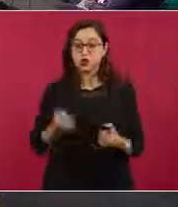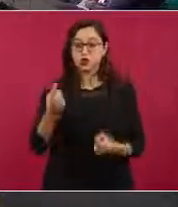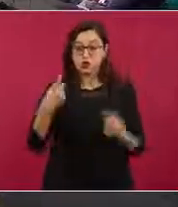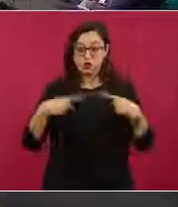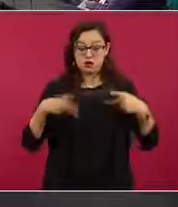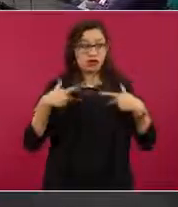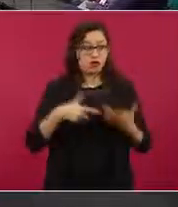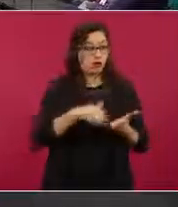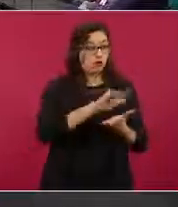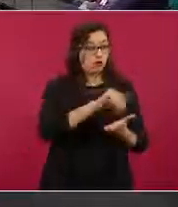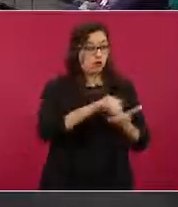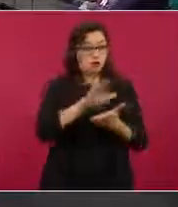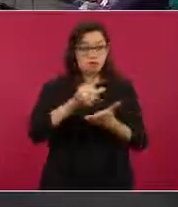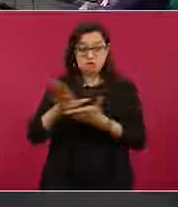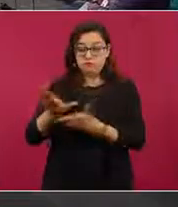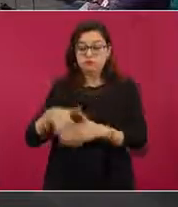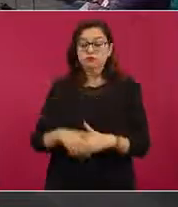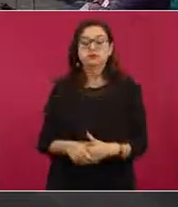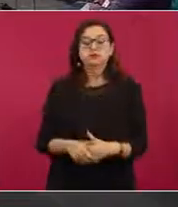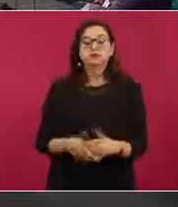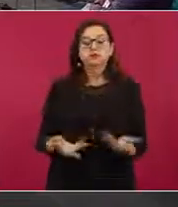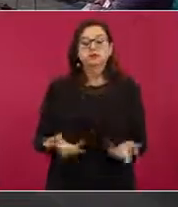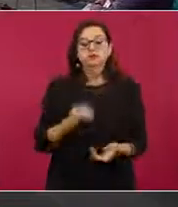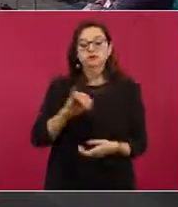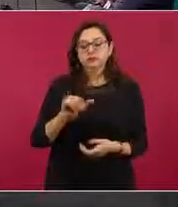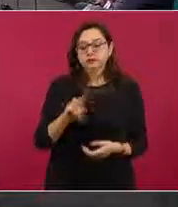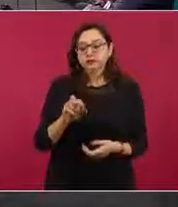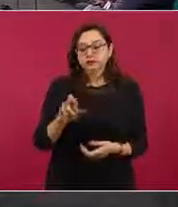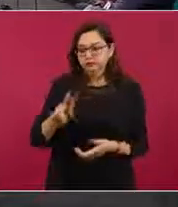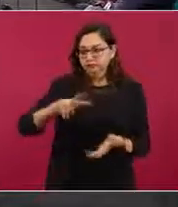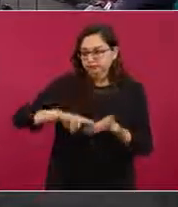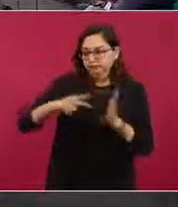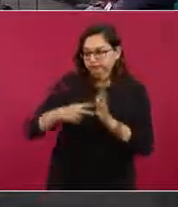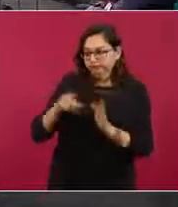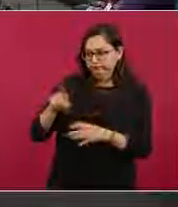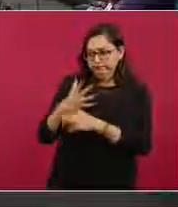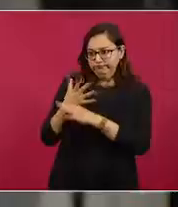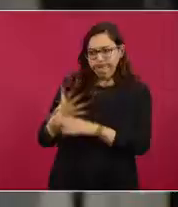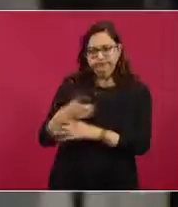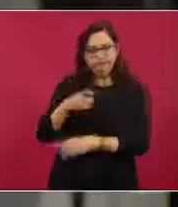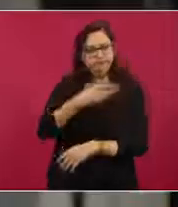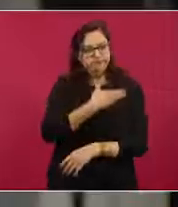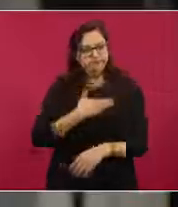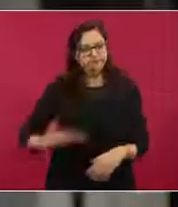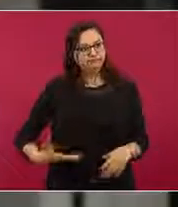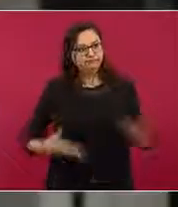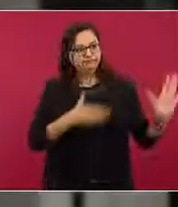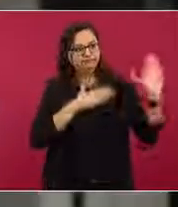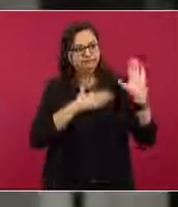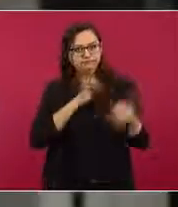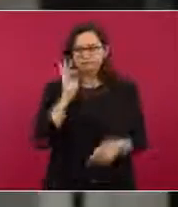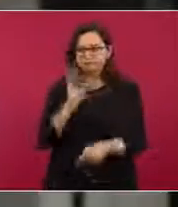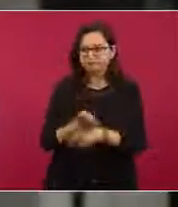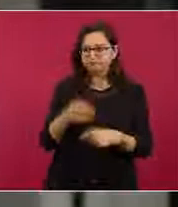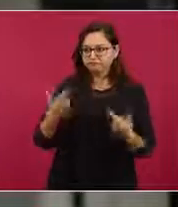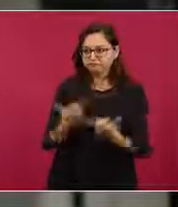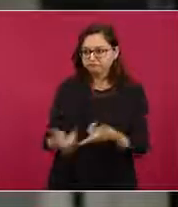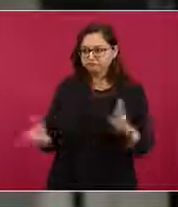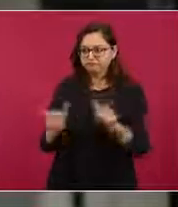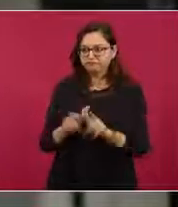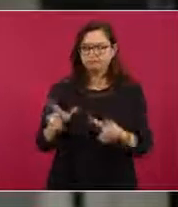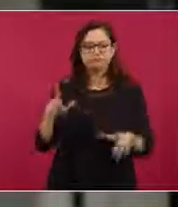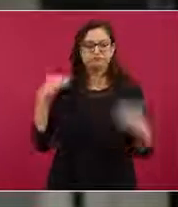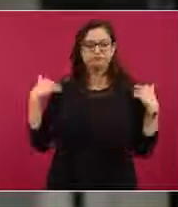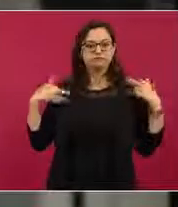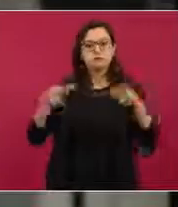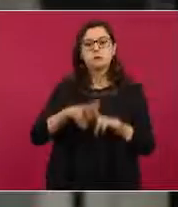El ingeniero Javier Baizabal Cordero parece no preocuparle los criterios presidenciales de proteger a los trabajadores de la educación. Si